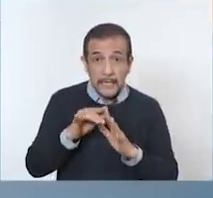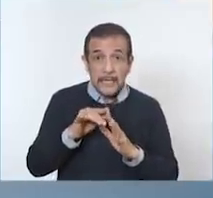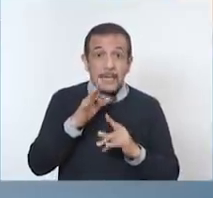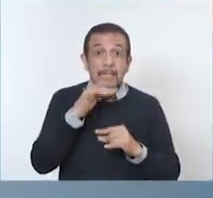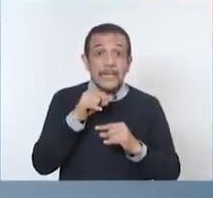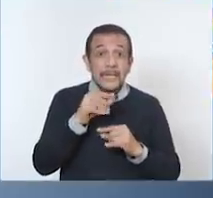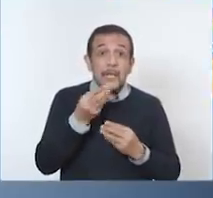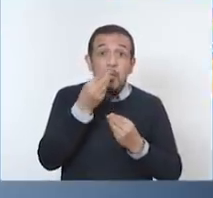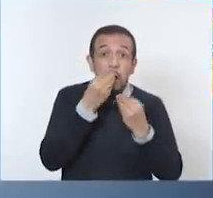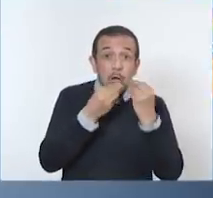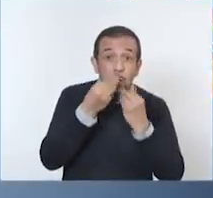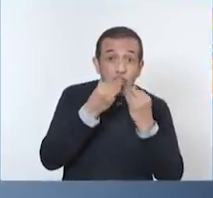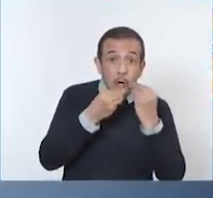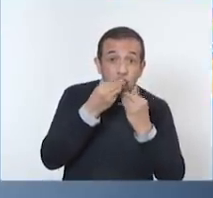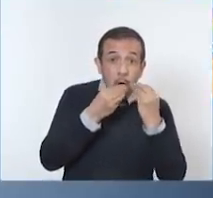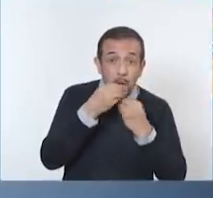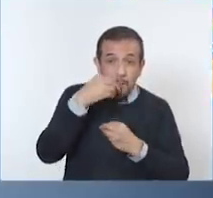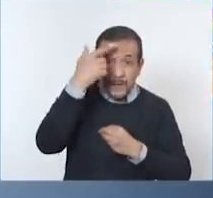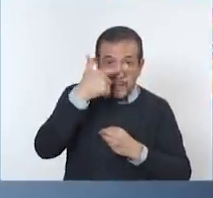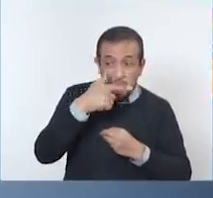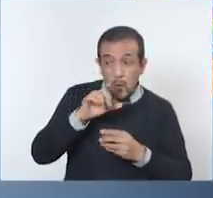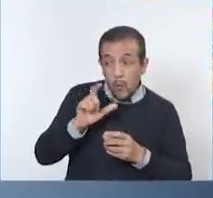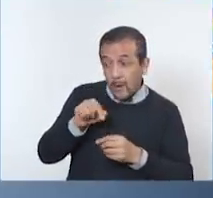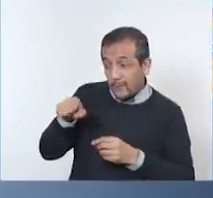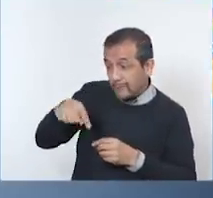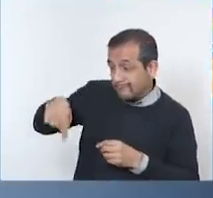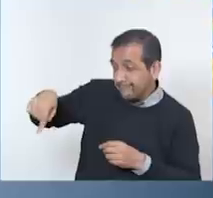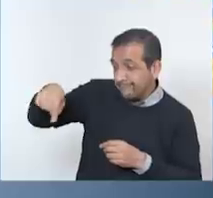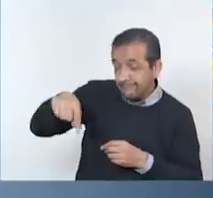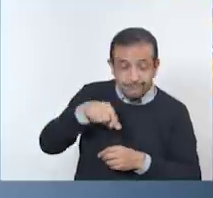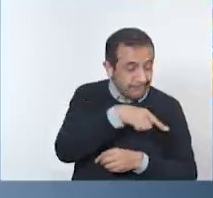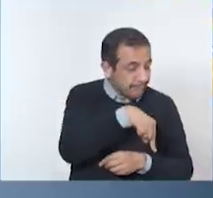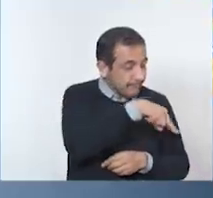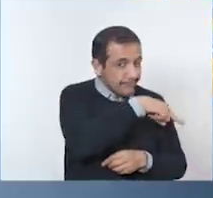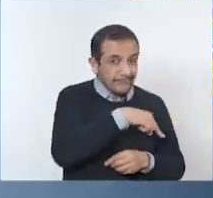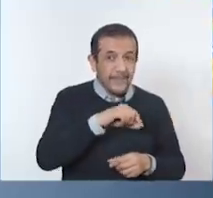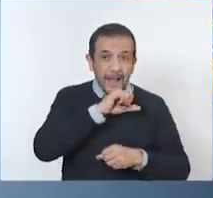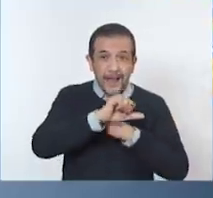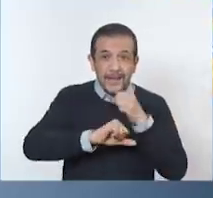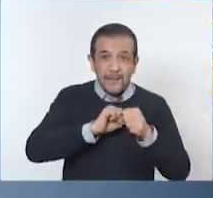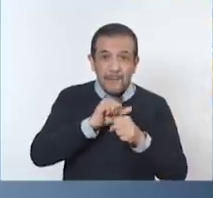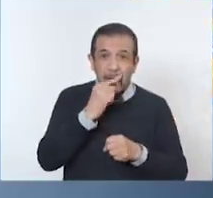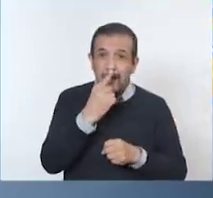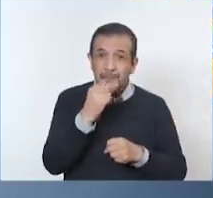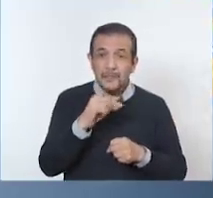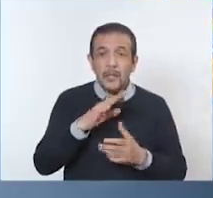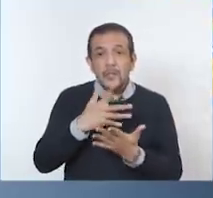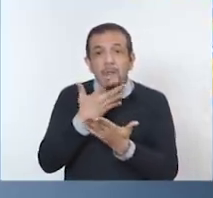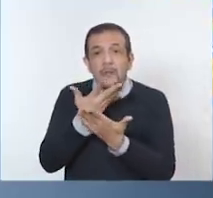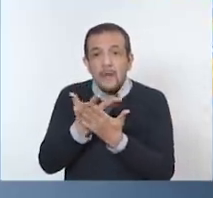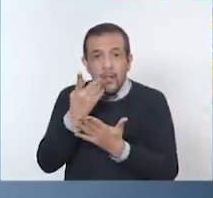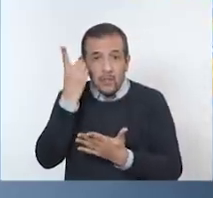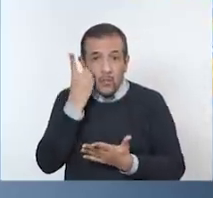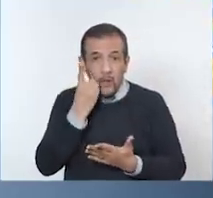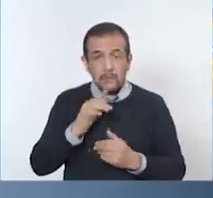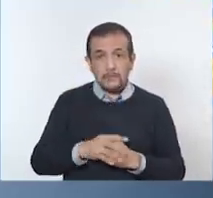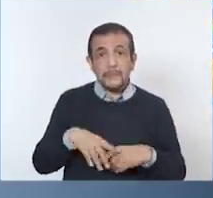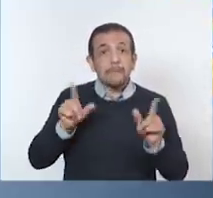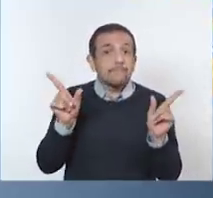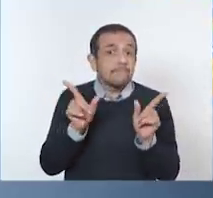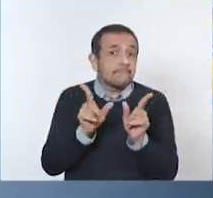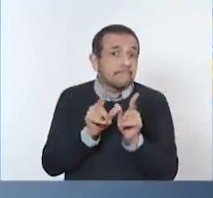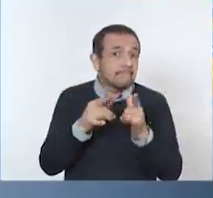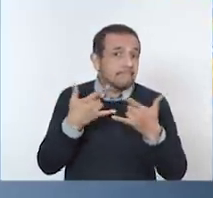y caza de noche mientras todos los demás duermen. Y así termina